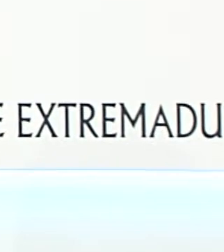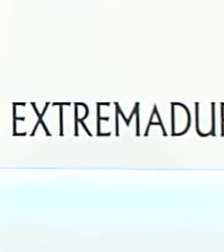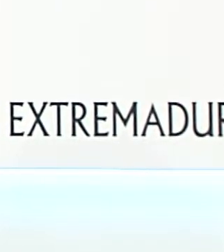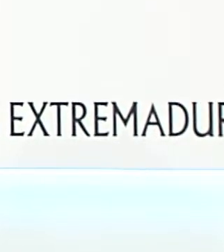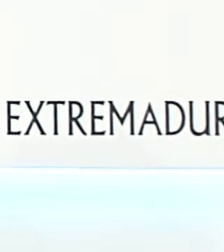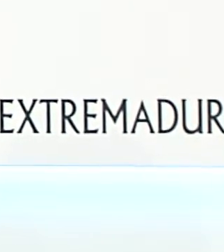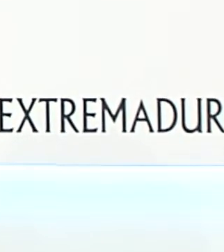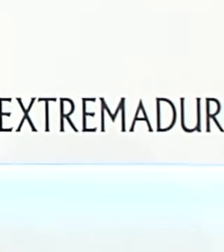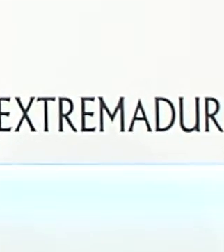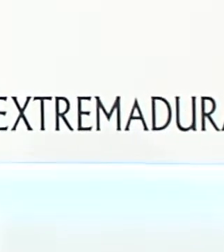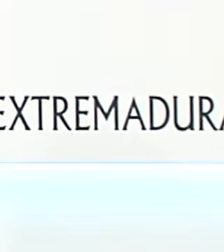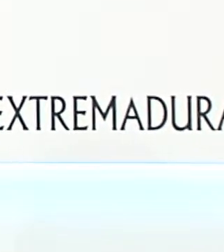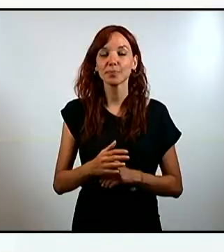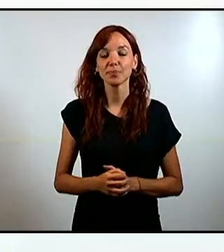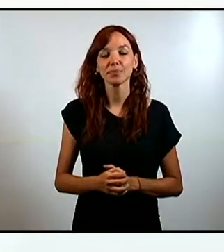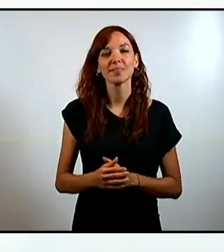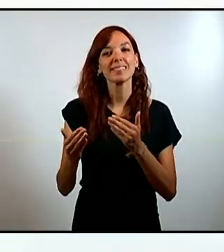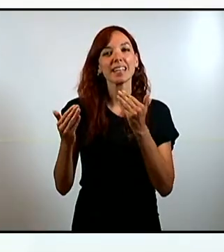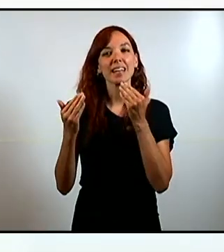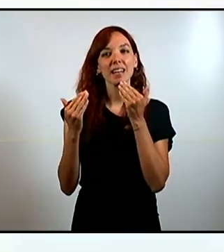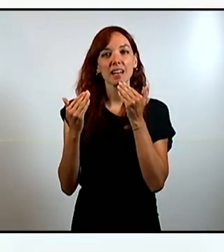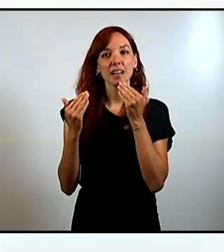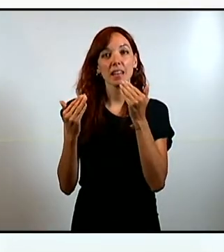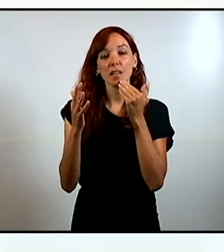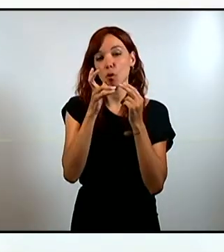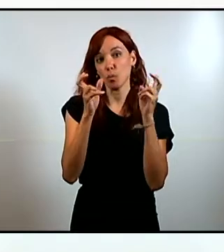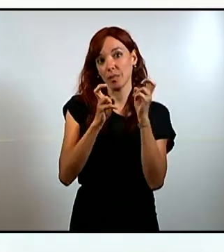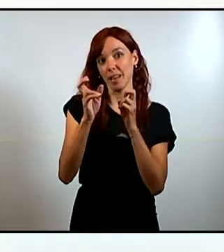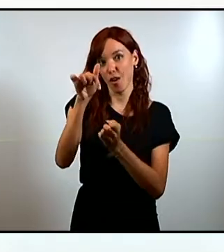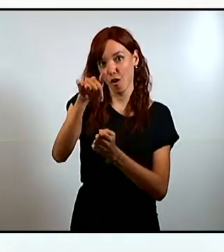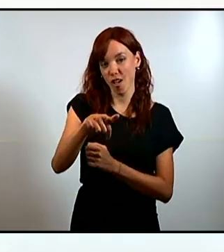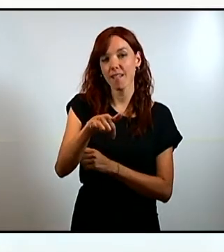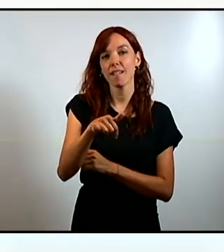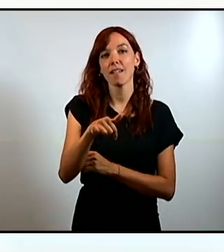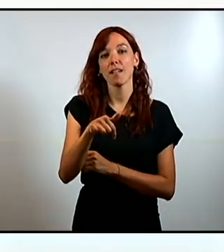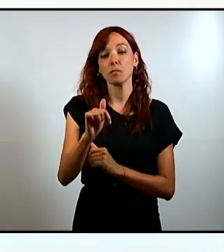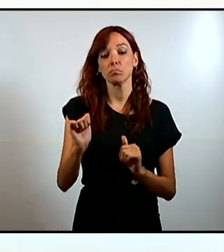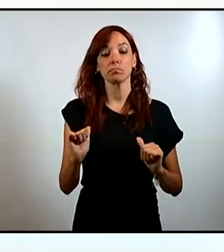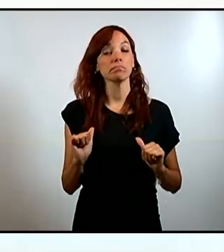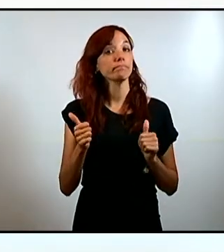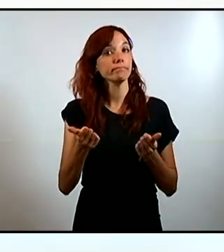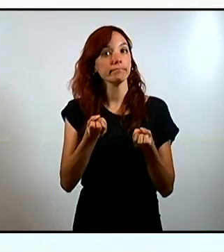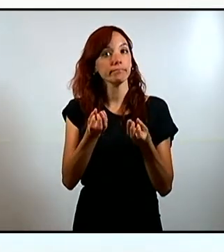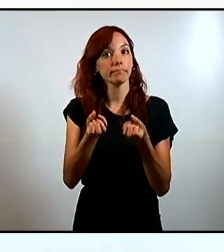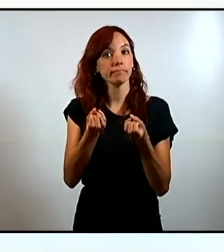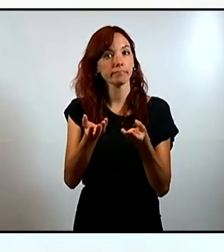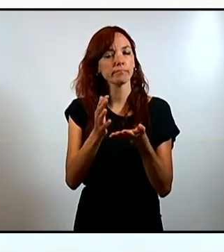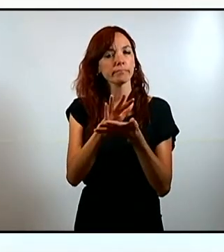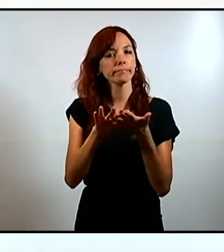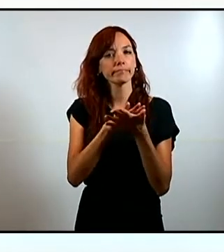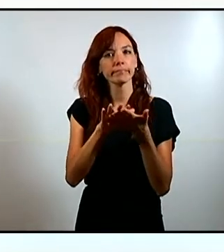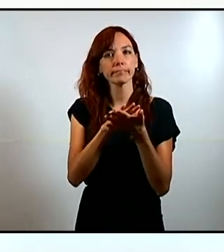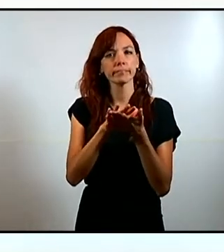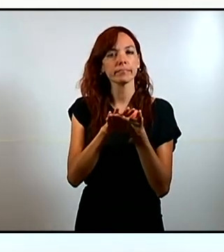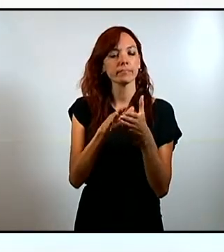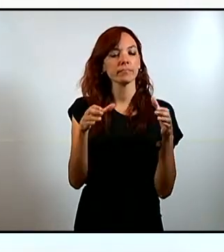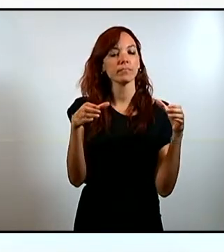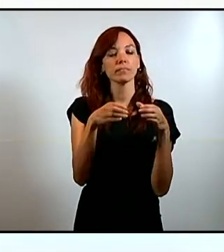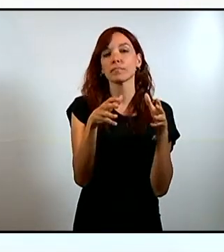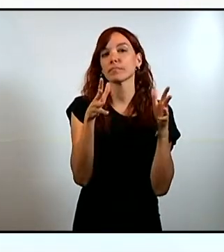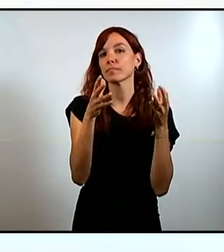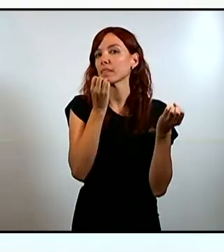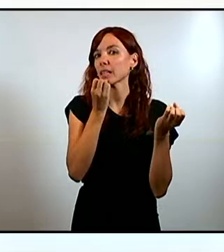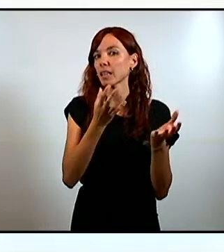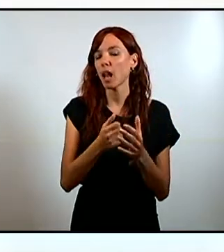Buenos días. Muchas gracias por haber venido hoy. Voy a empezar a contaros cómo ha ido el Consejo de Gobierno.